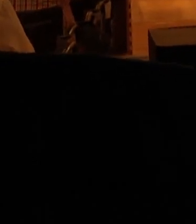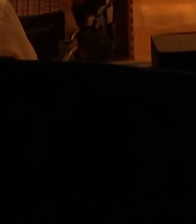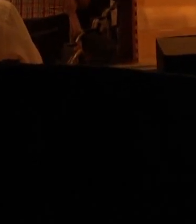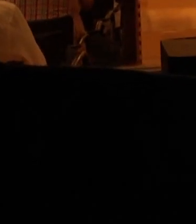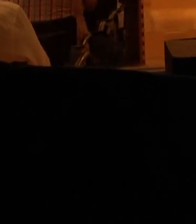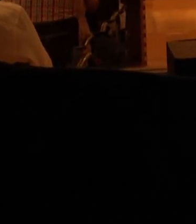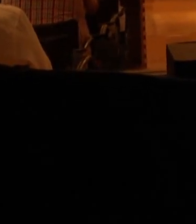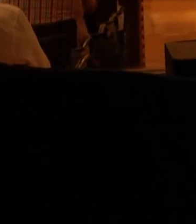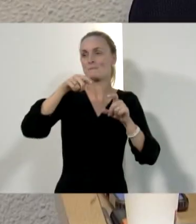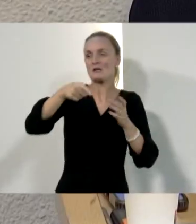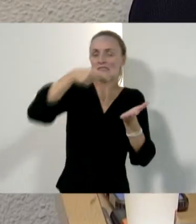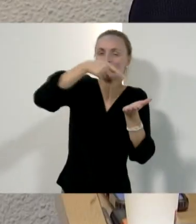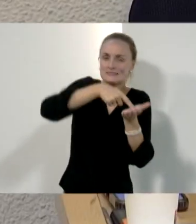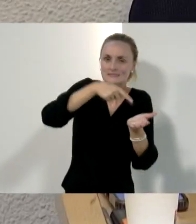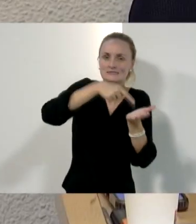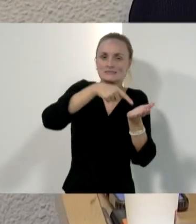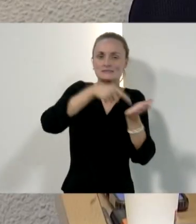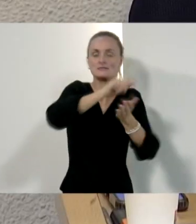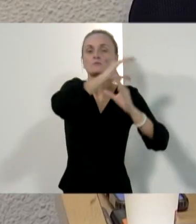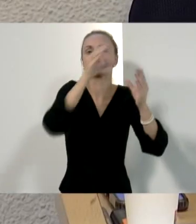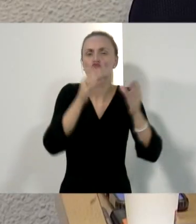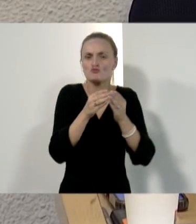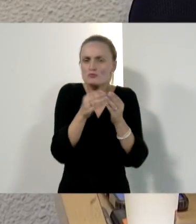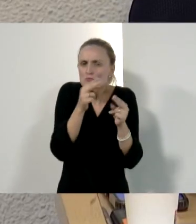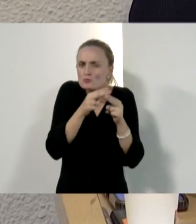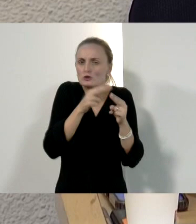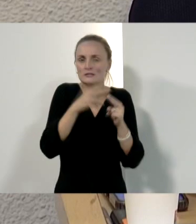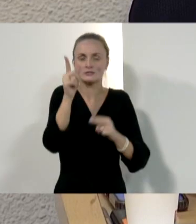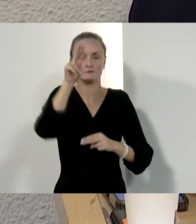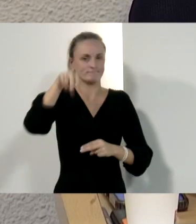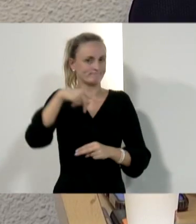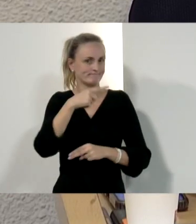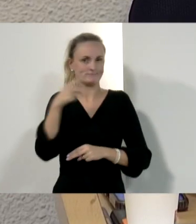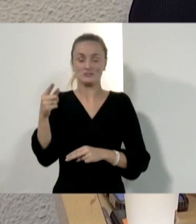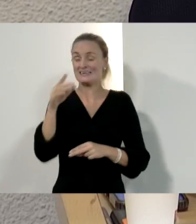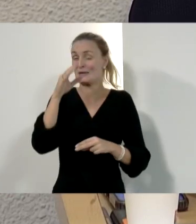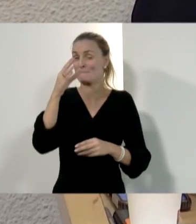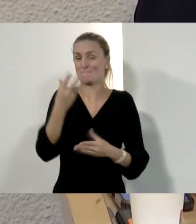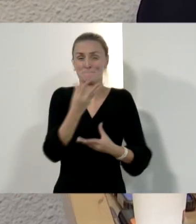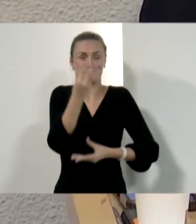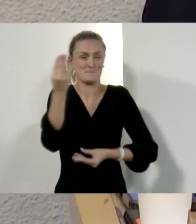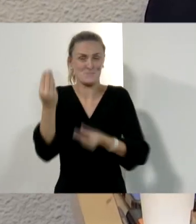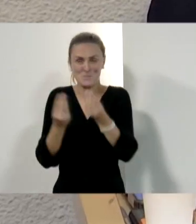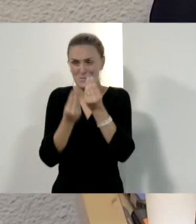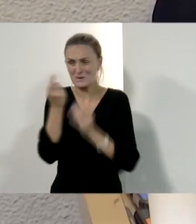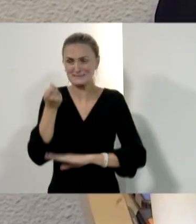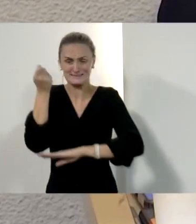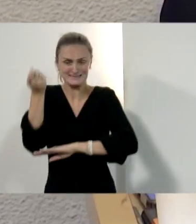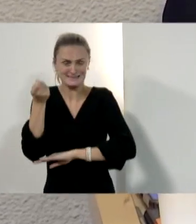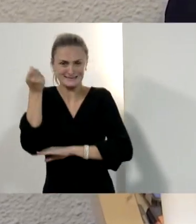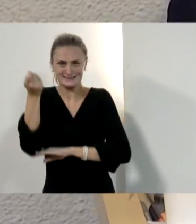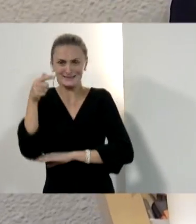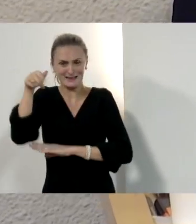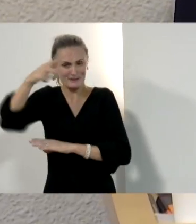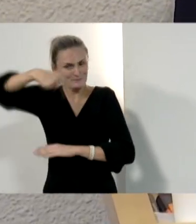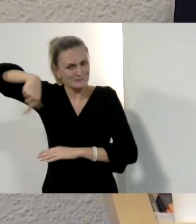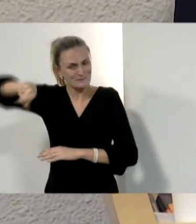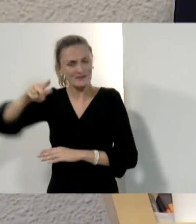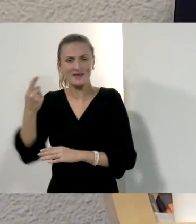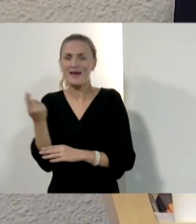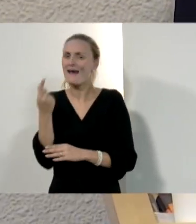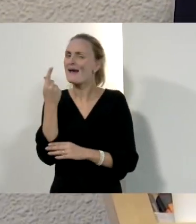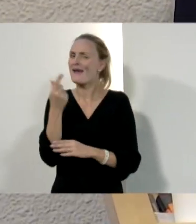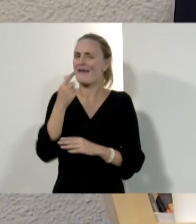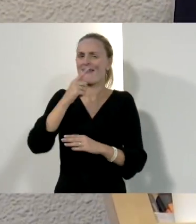no es el reproche de este grupo político, es el reproche de muchos vecinos que se sienten engañados ante una subida